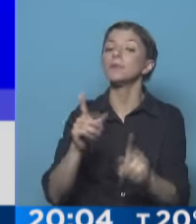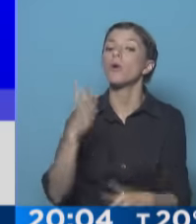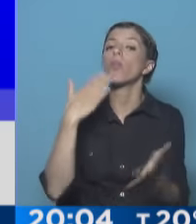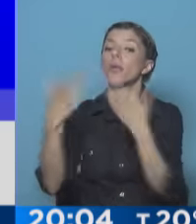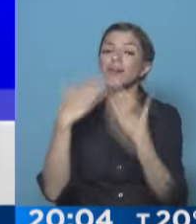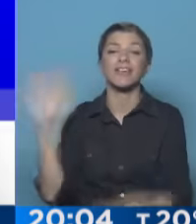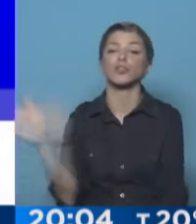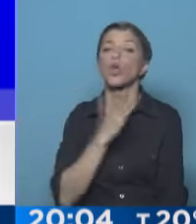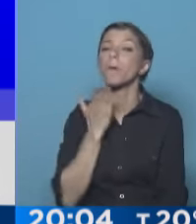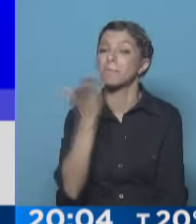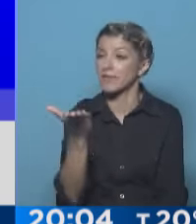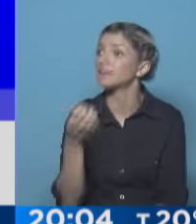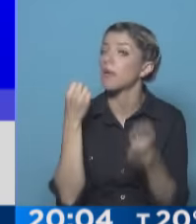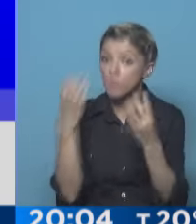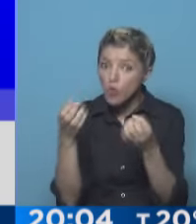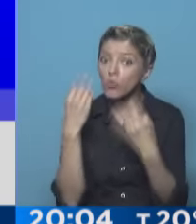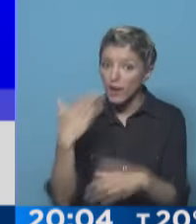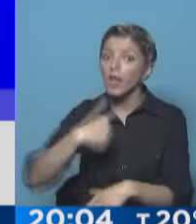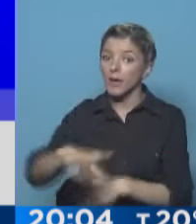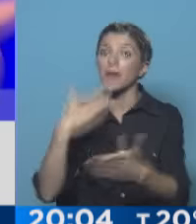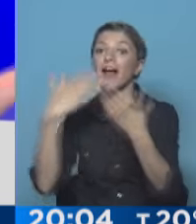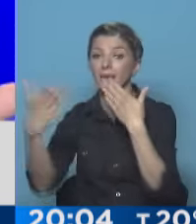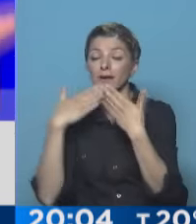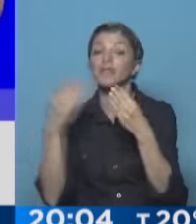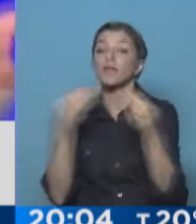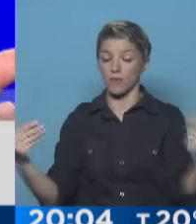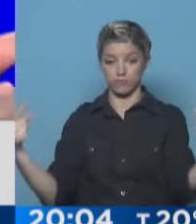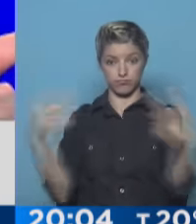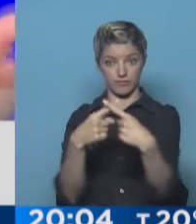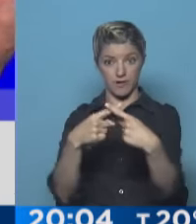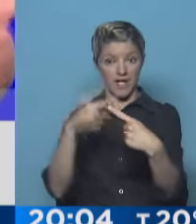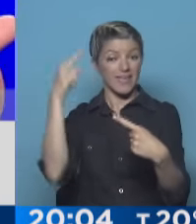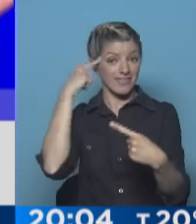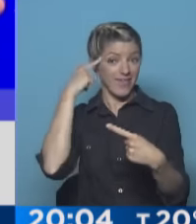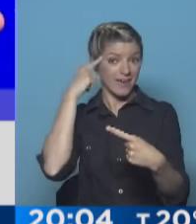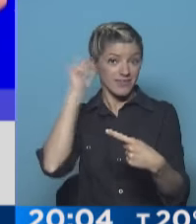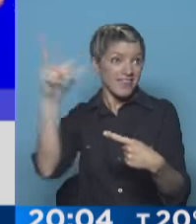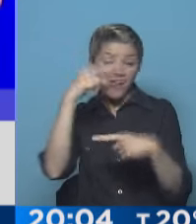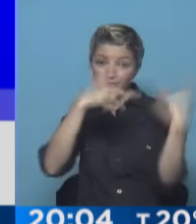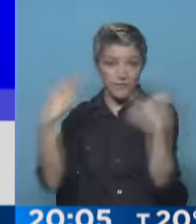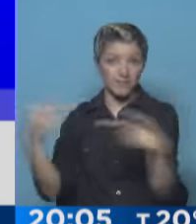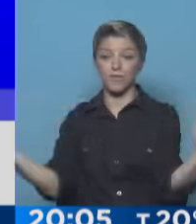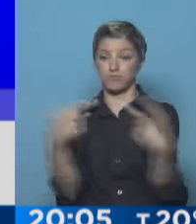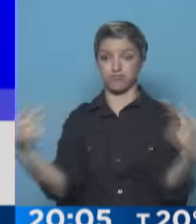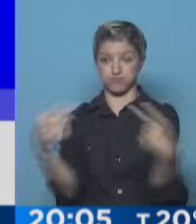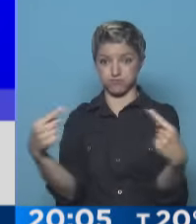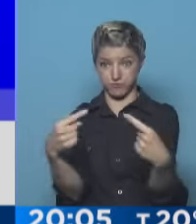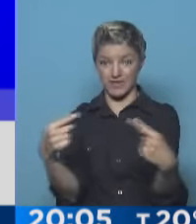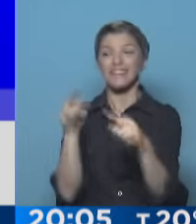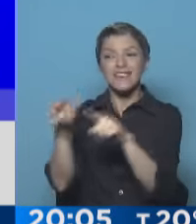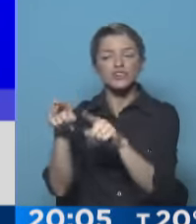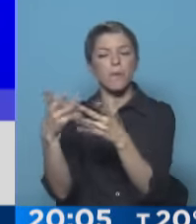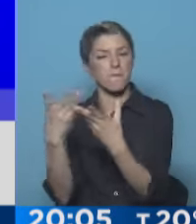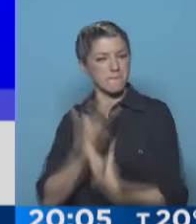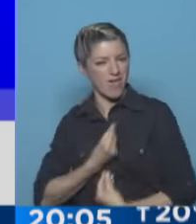reclam Bienvenido sea que haya debate es eso confrontación de ideas y es un temen a eso